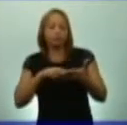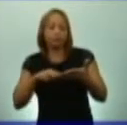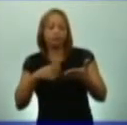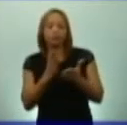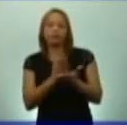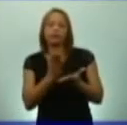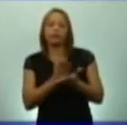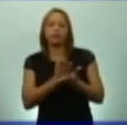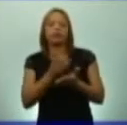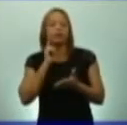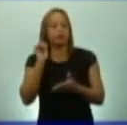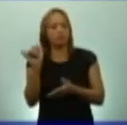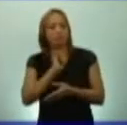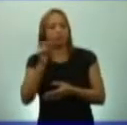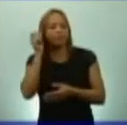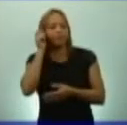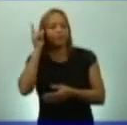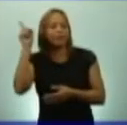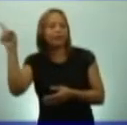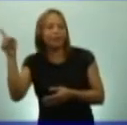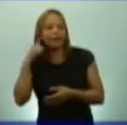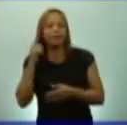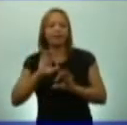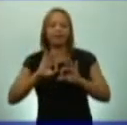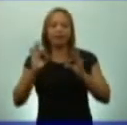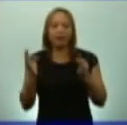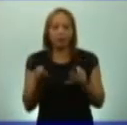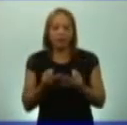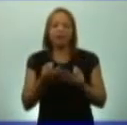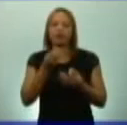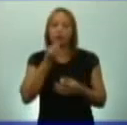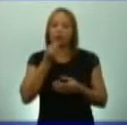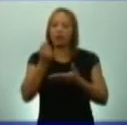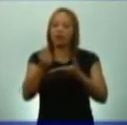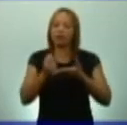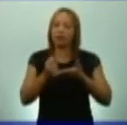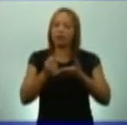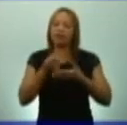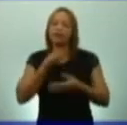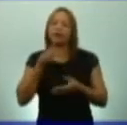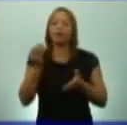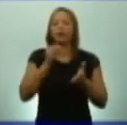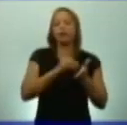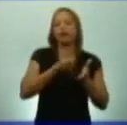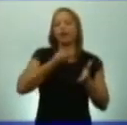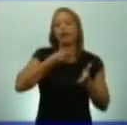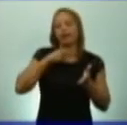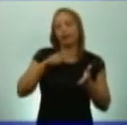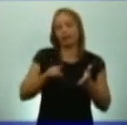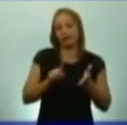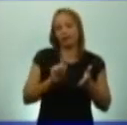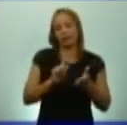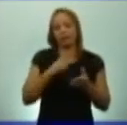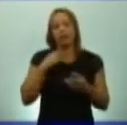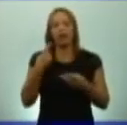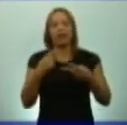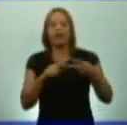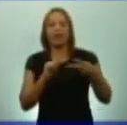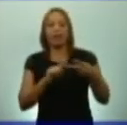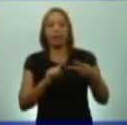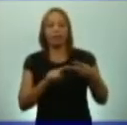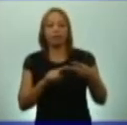con la experiencia de algunos familiares podrás enriquecer estos ejemplos. Dice la actividad número